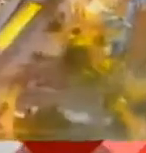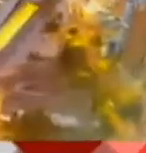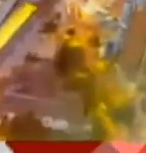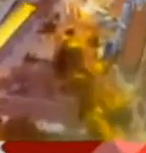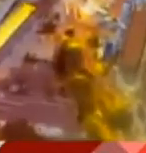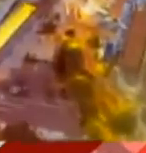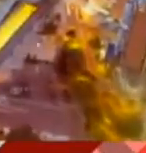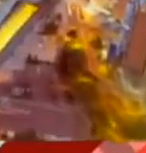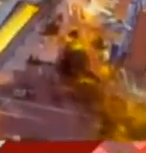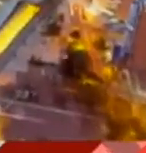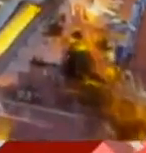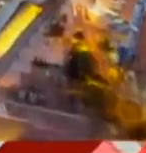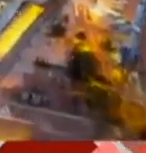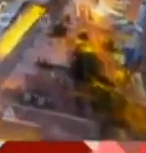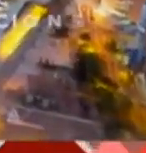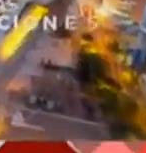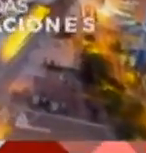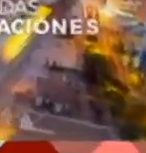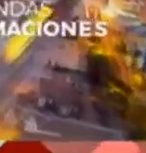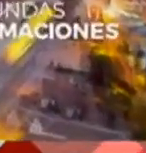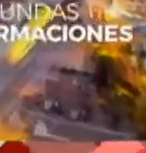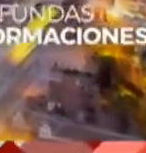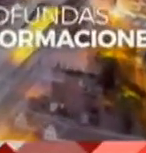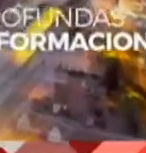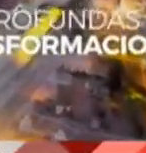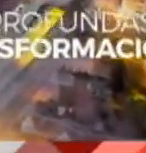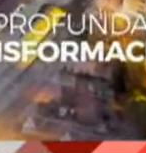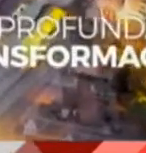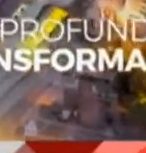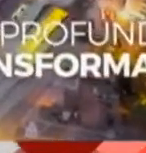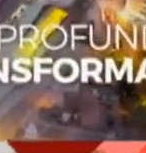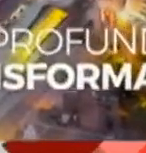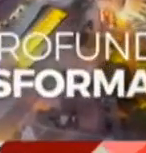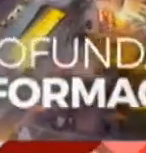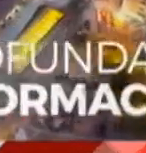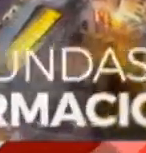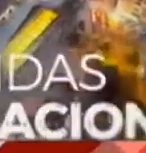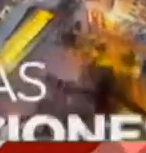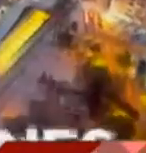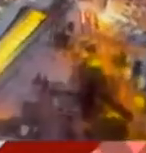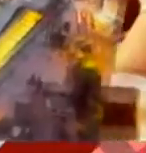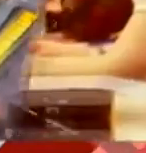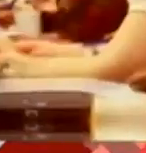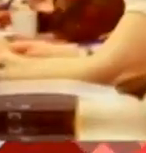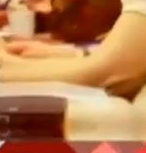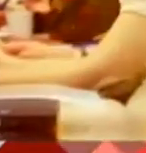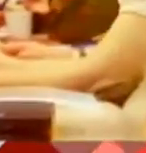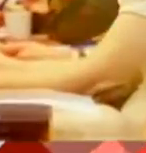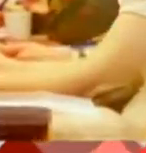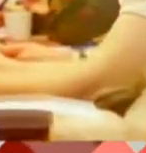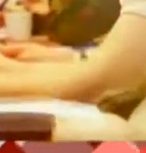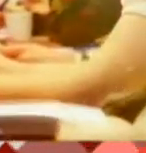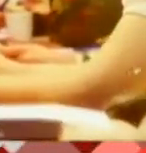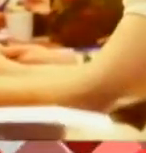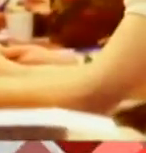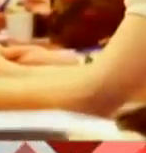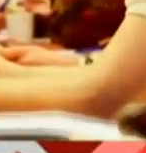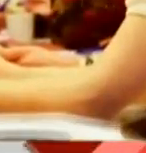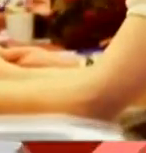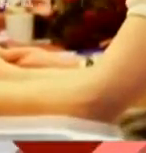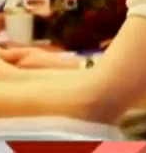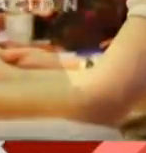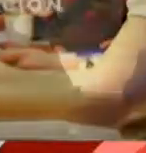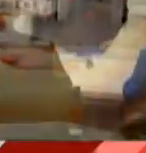tecnología, ciencia y cultura de Iberoamérica. Un esfuerzo informativo que llevó meses de trabajo y planeación para entregar un producto con